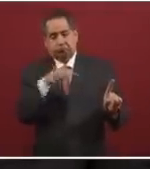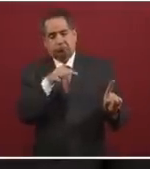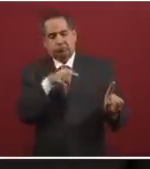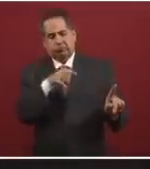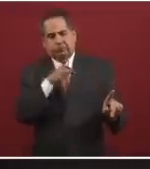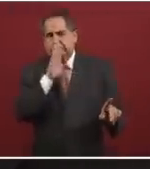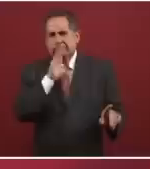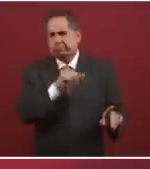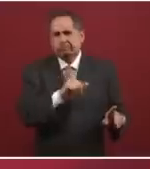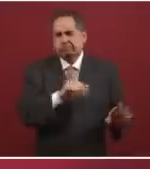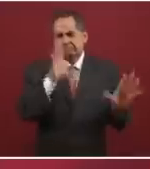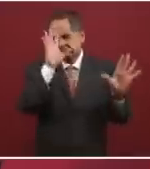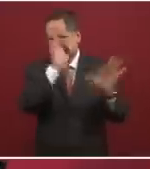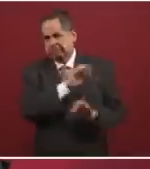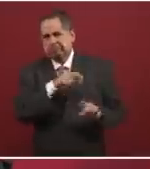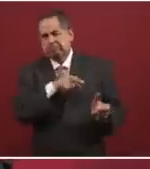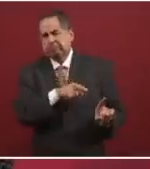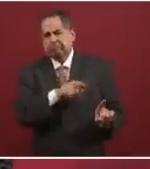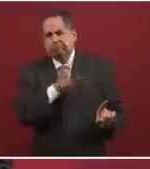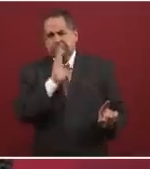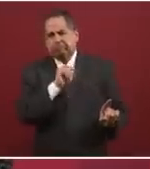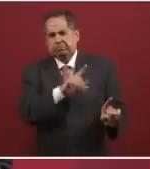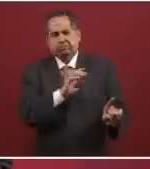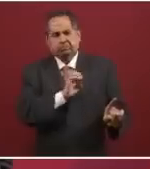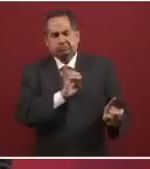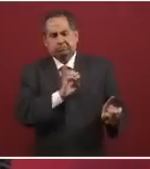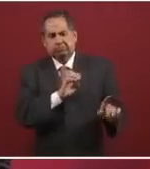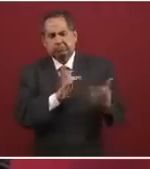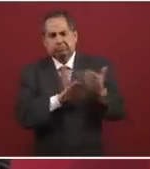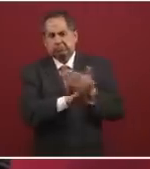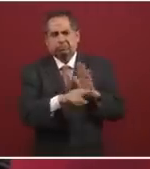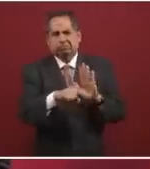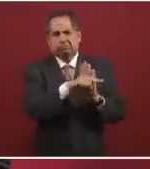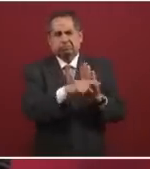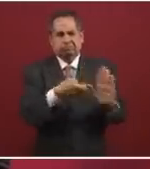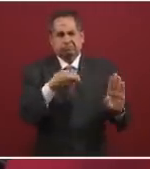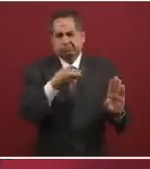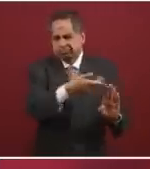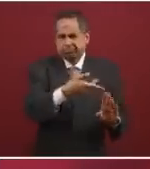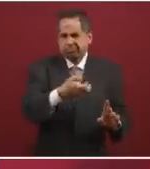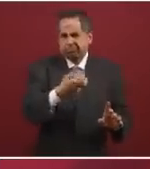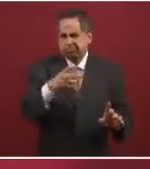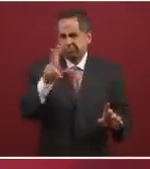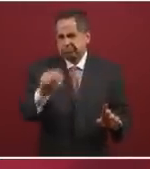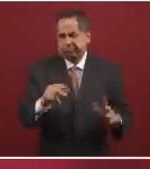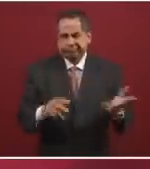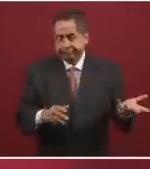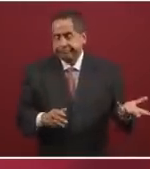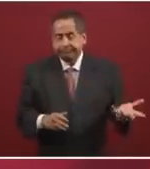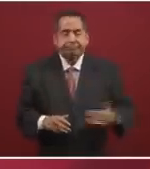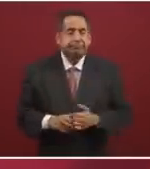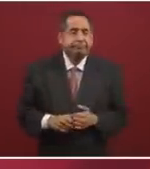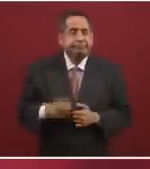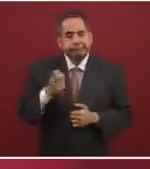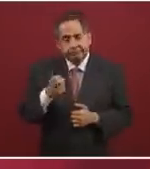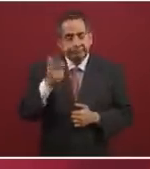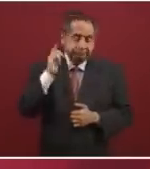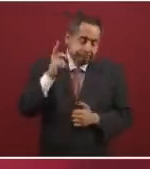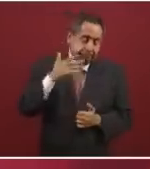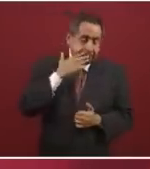que quede estigmatizado, y eso sería